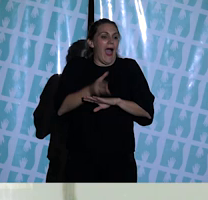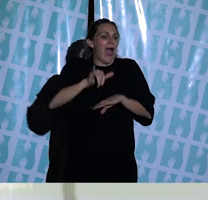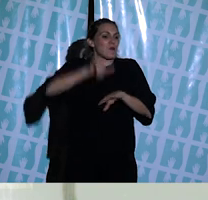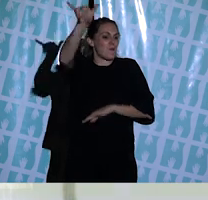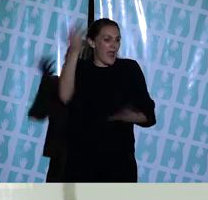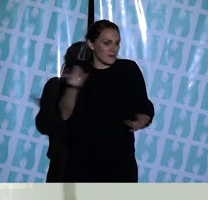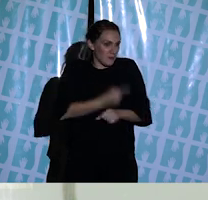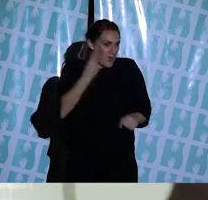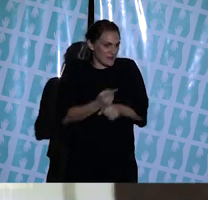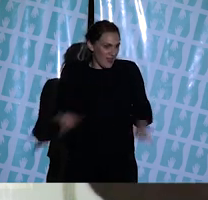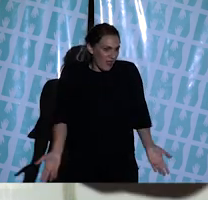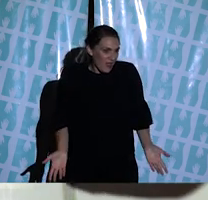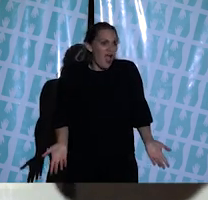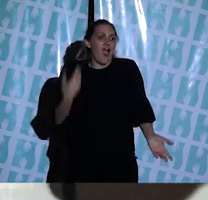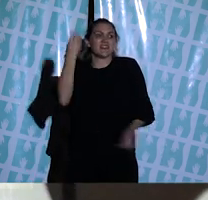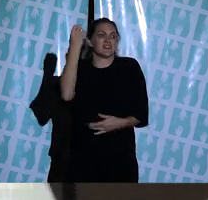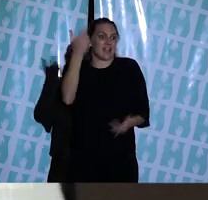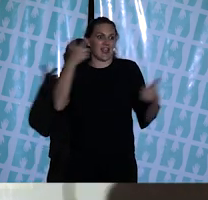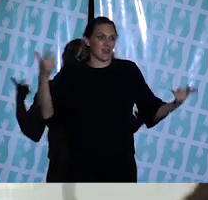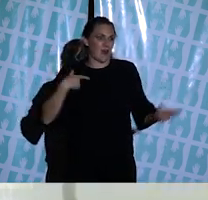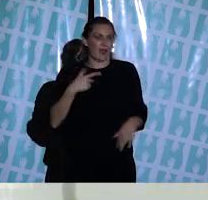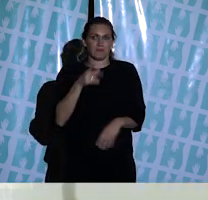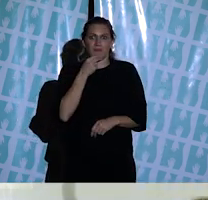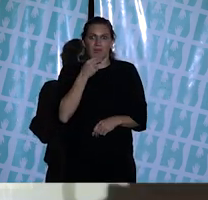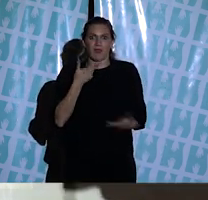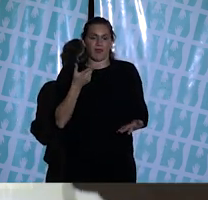haya disertante. Ansiedad.